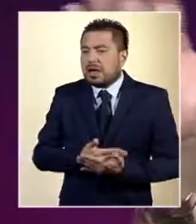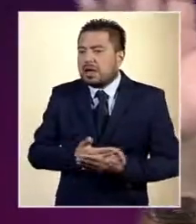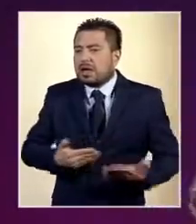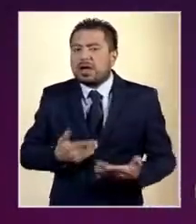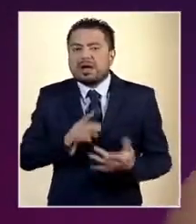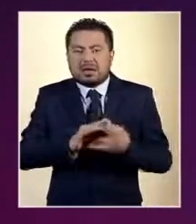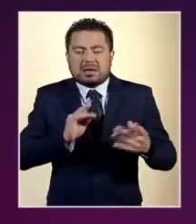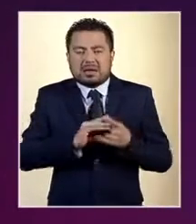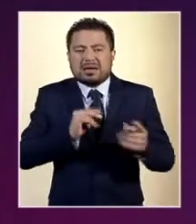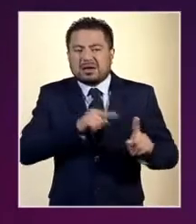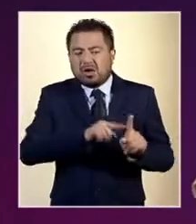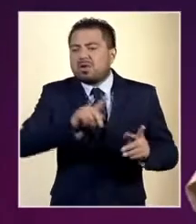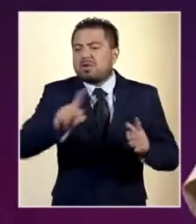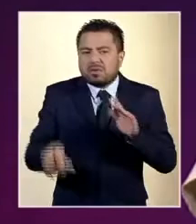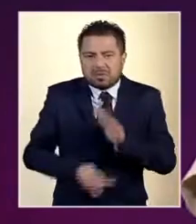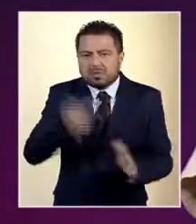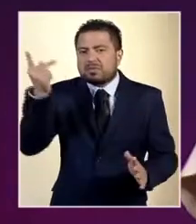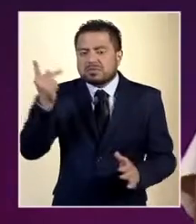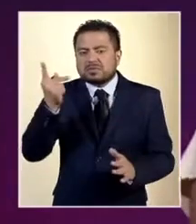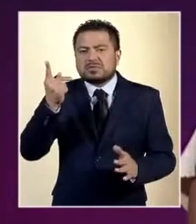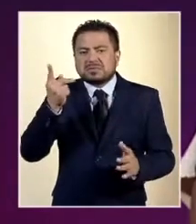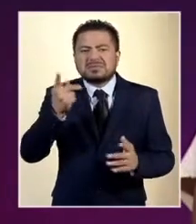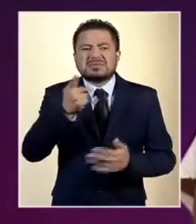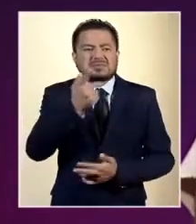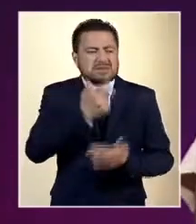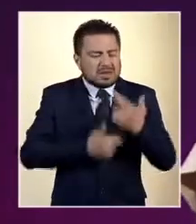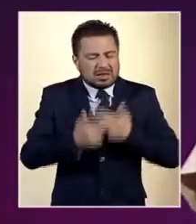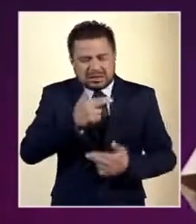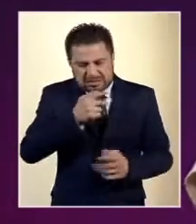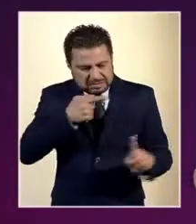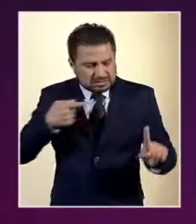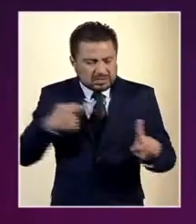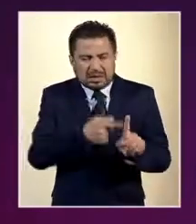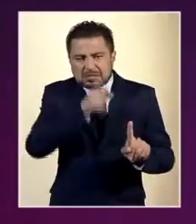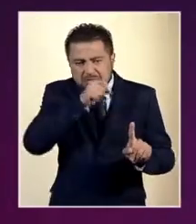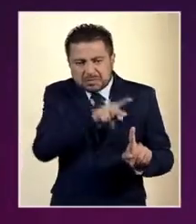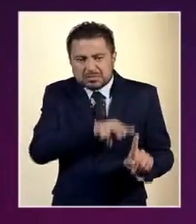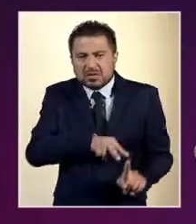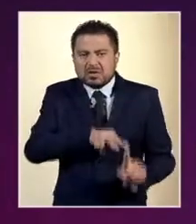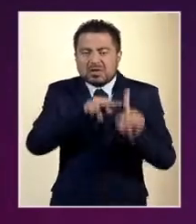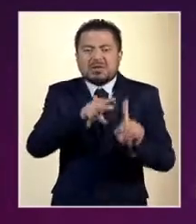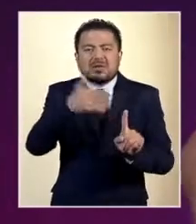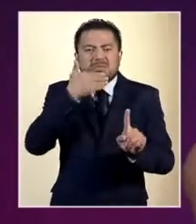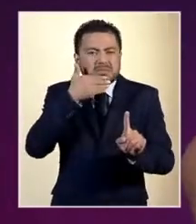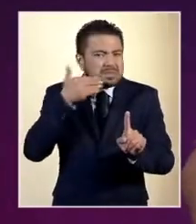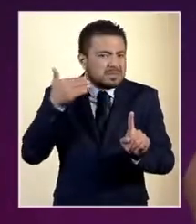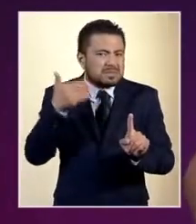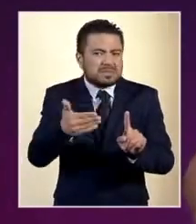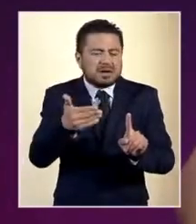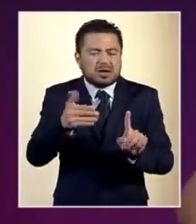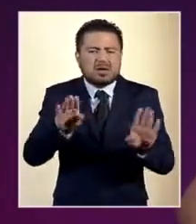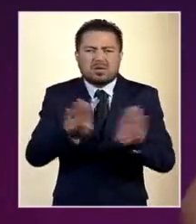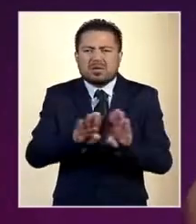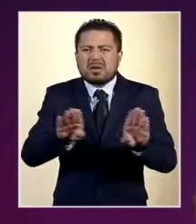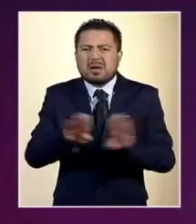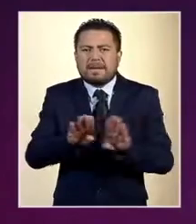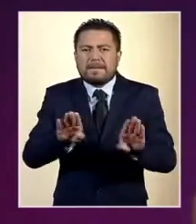la narrativa otra vez se vuelve a centrar en esta mirada bien